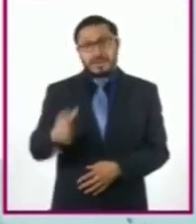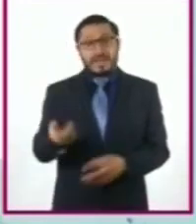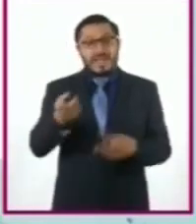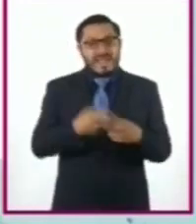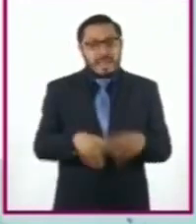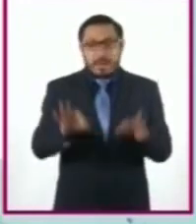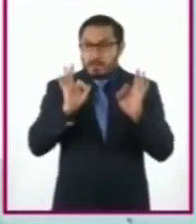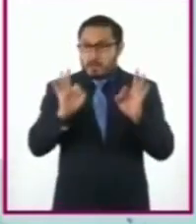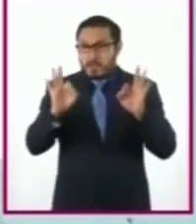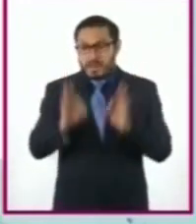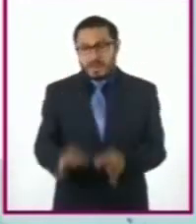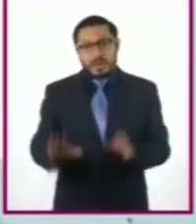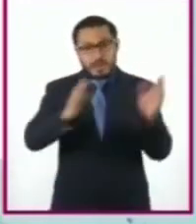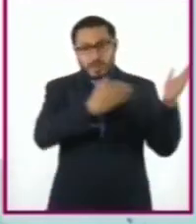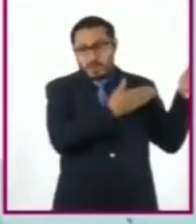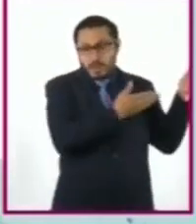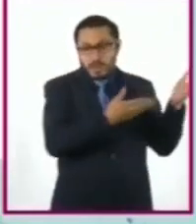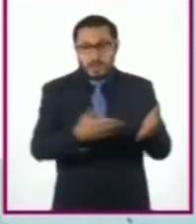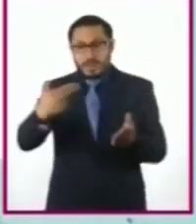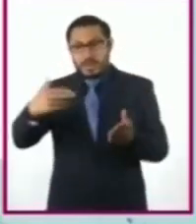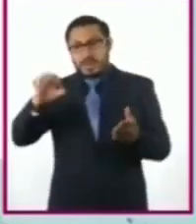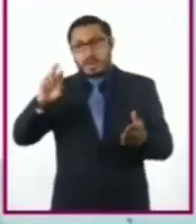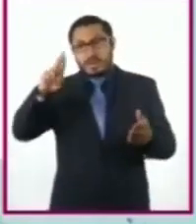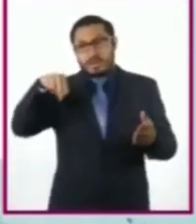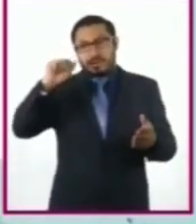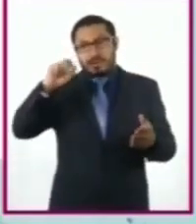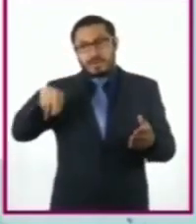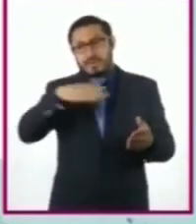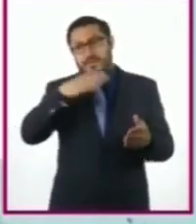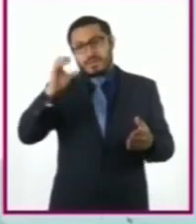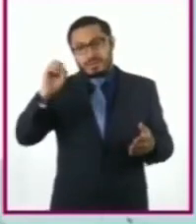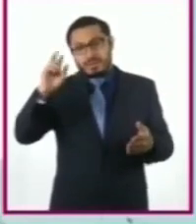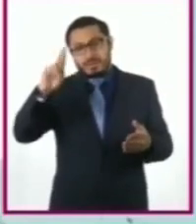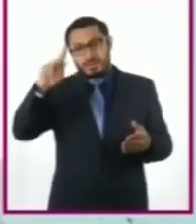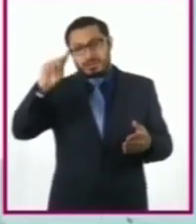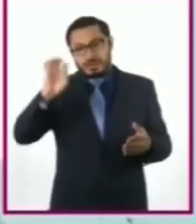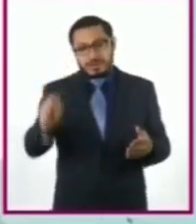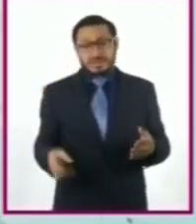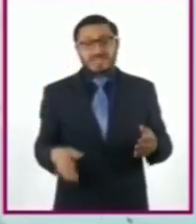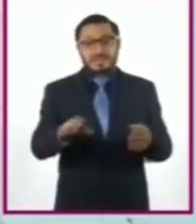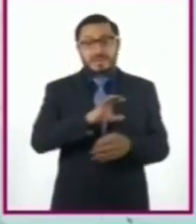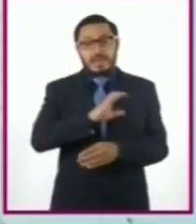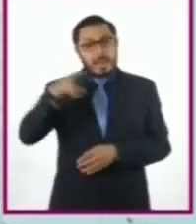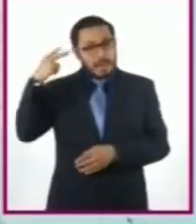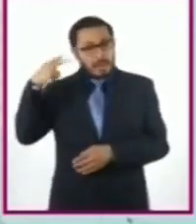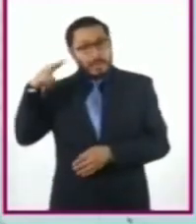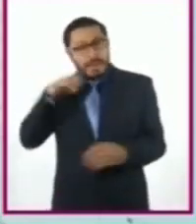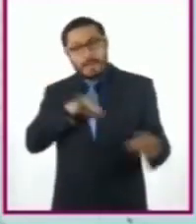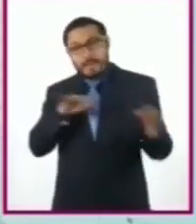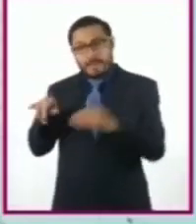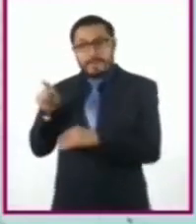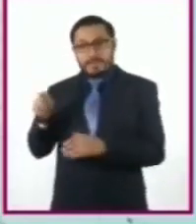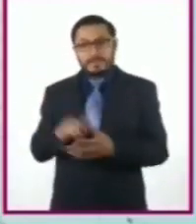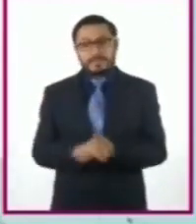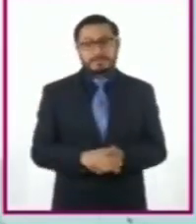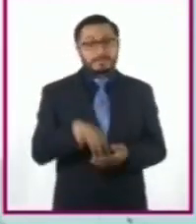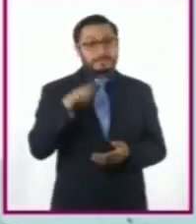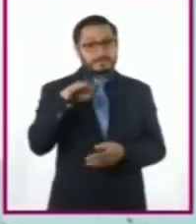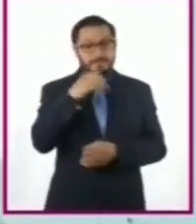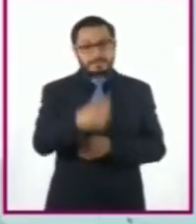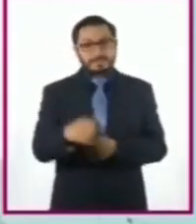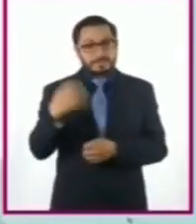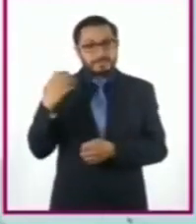llegada de Hernán Cortés a la costa de Chalchihueyecan, hoy Veracruz, el 19 de abril